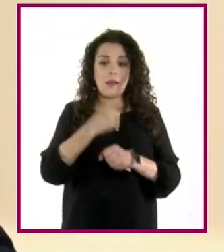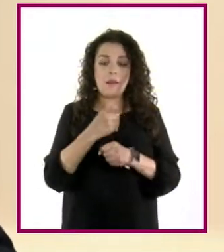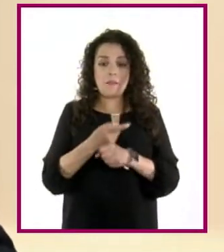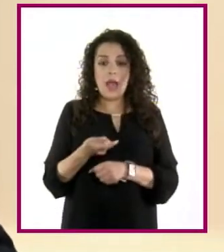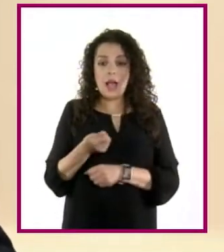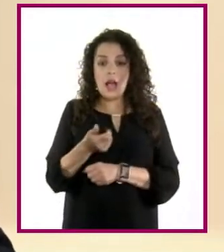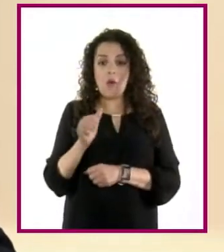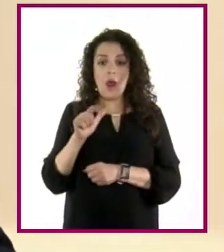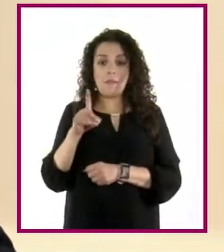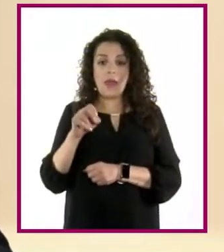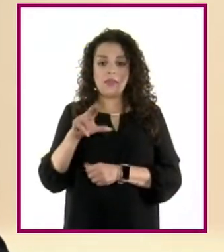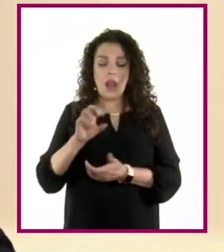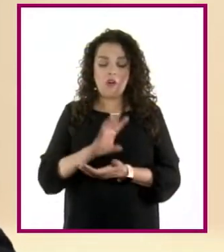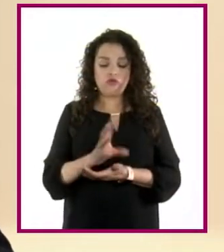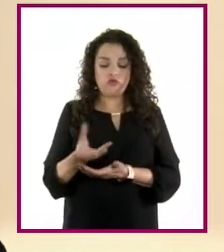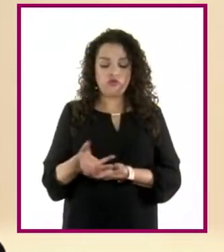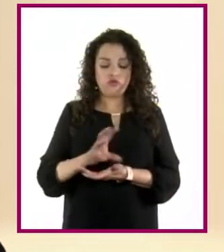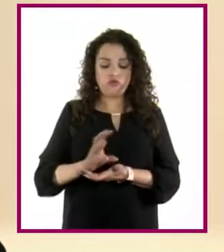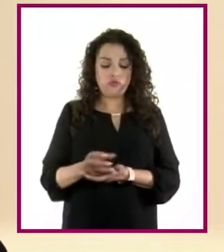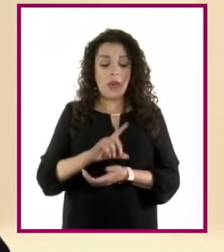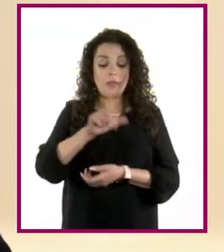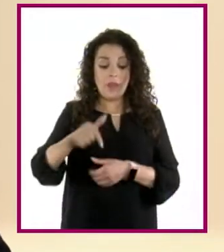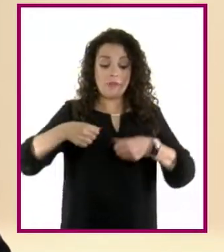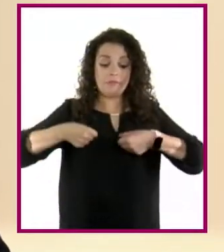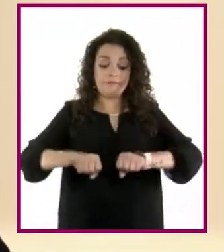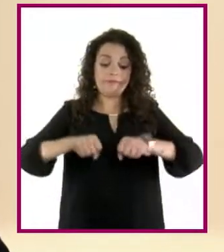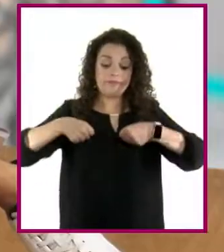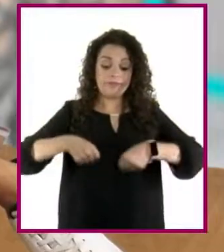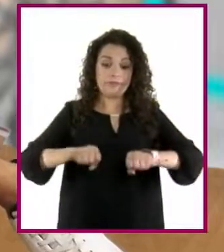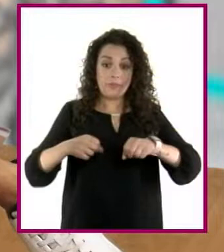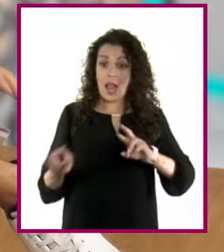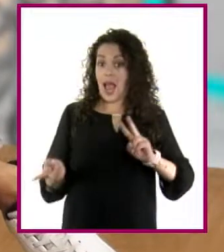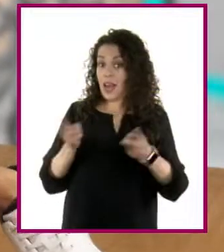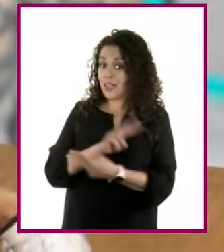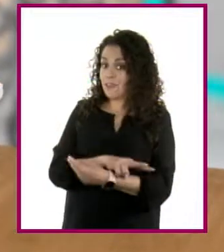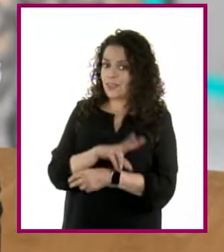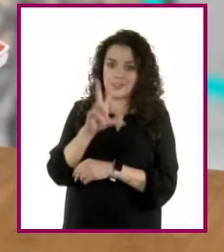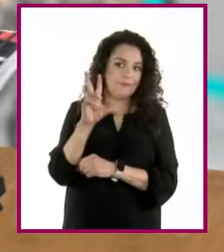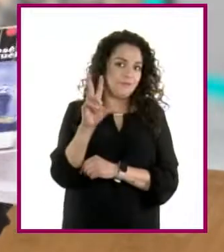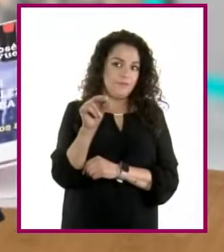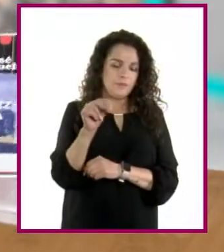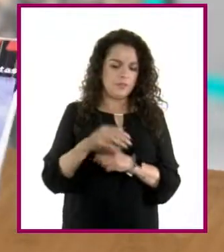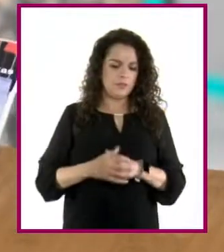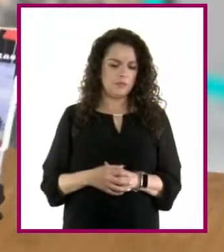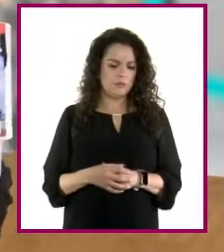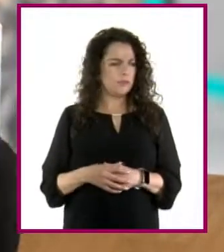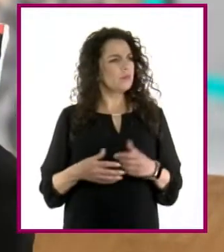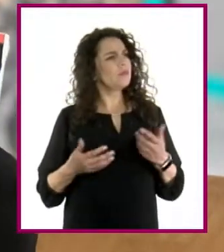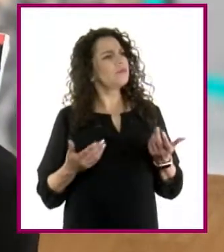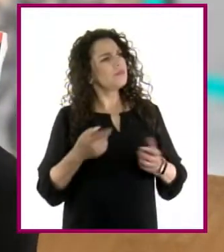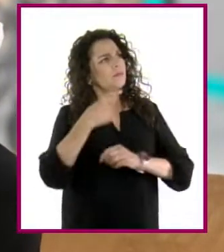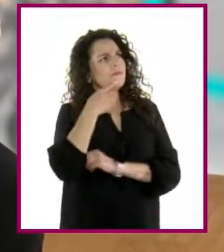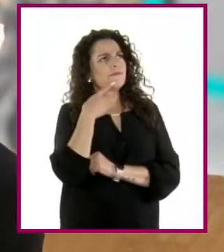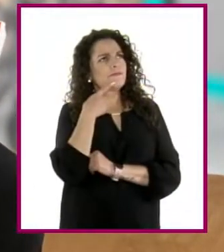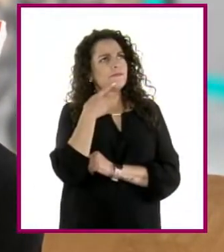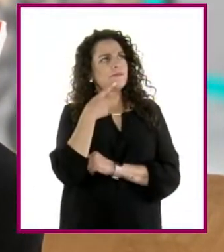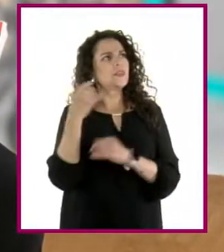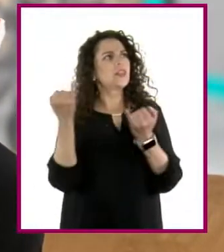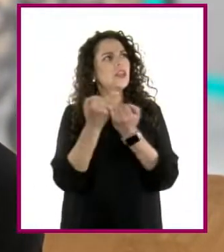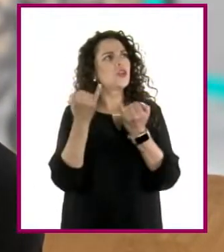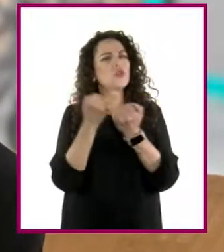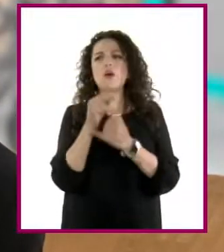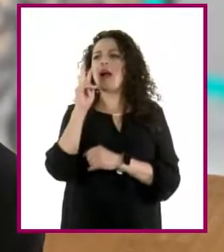las almendras y después se muele, no al revés. Achis, achis, los mariachis. Es lo mismo que vimos en clase